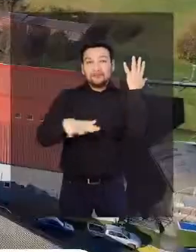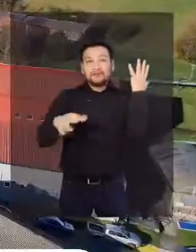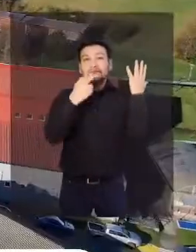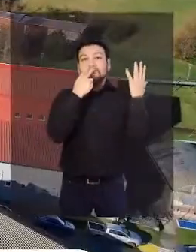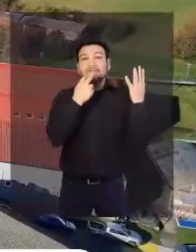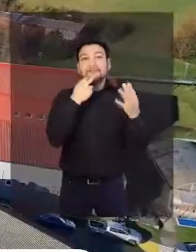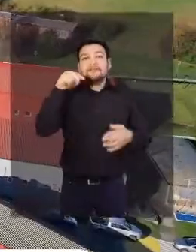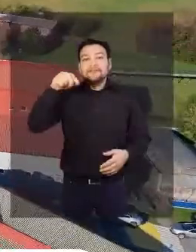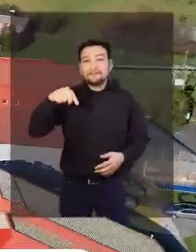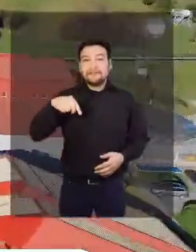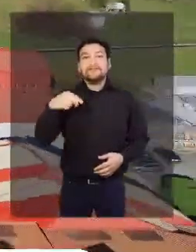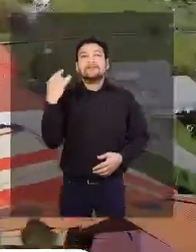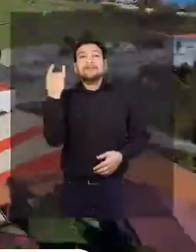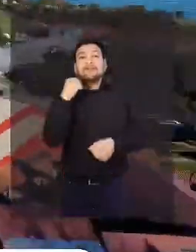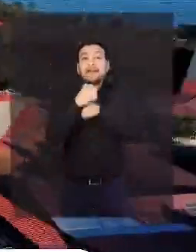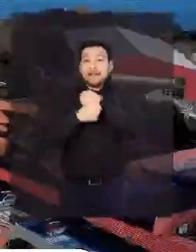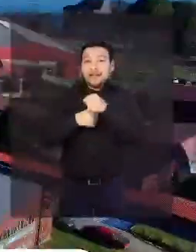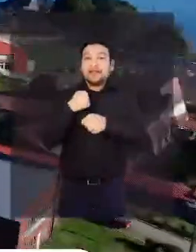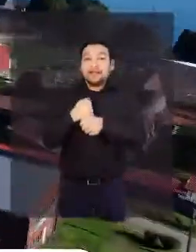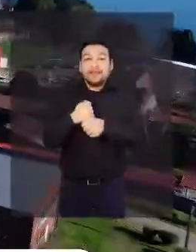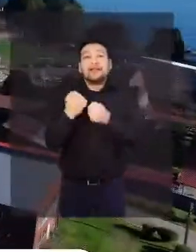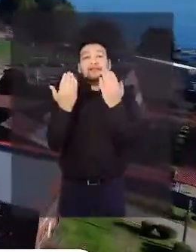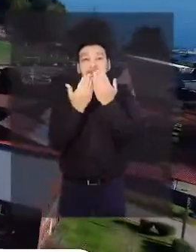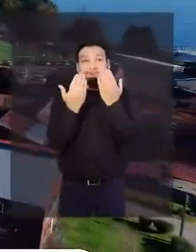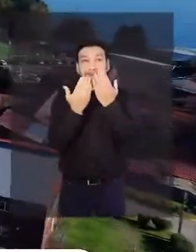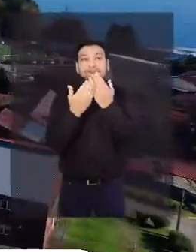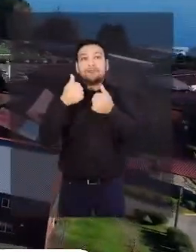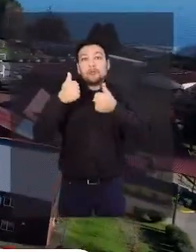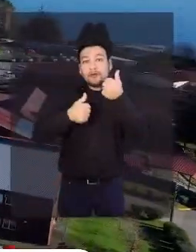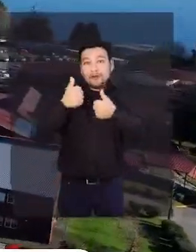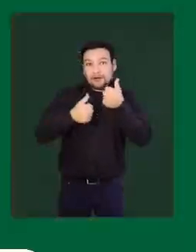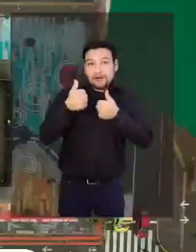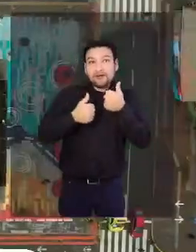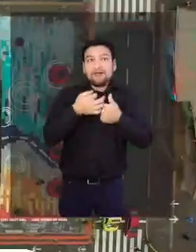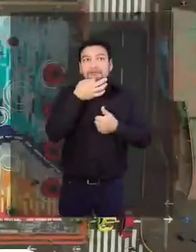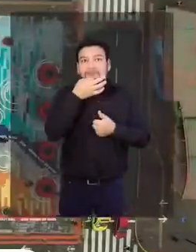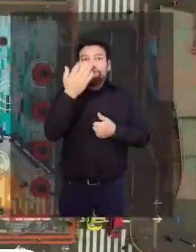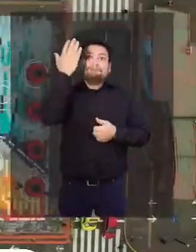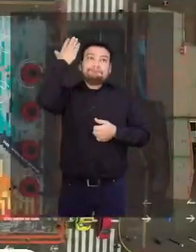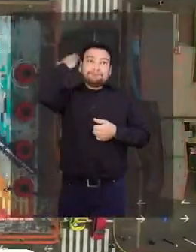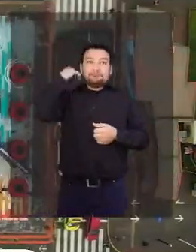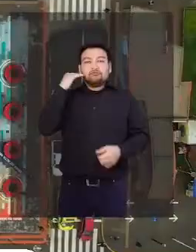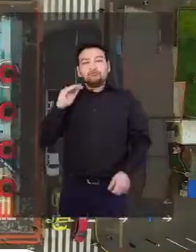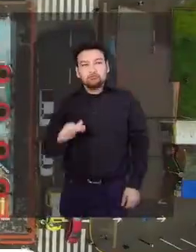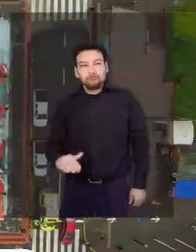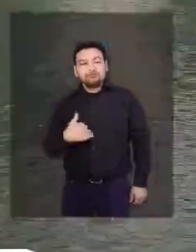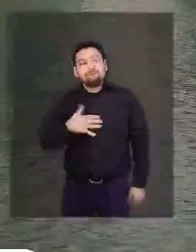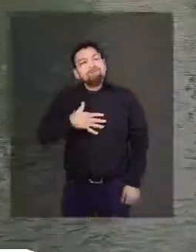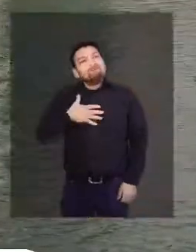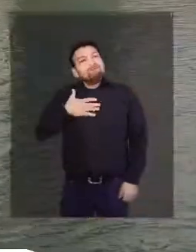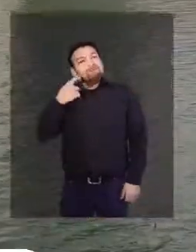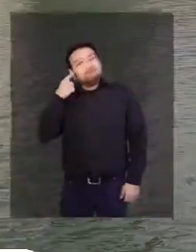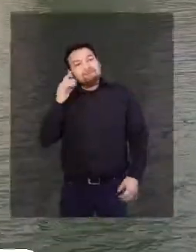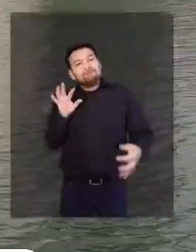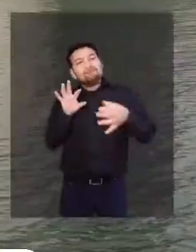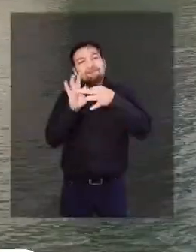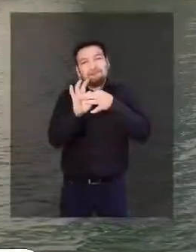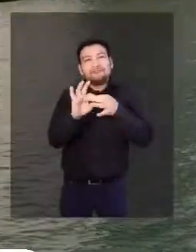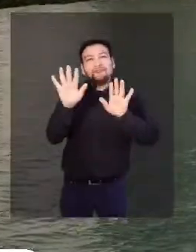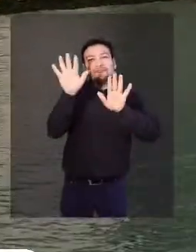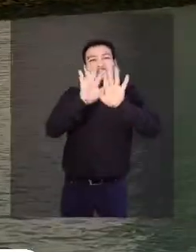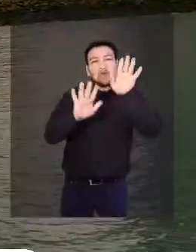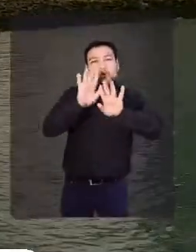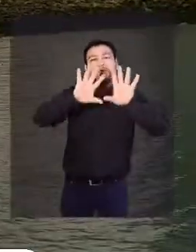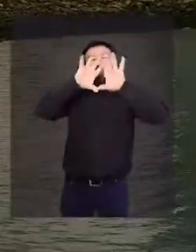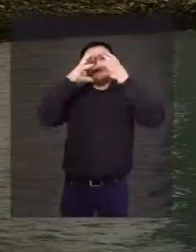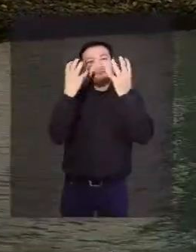las instituciones educativas más destacadas del país. El notable crecimiento de la ciudad de Puerto Montt y la